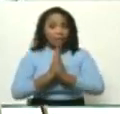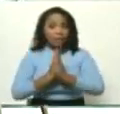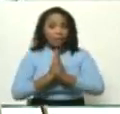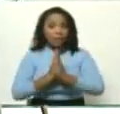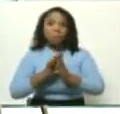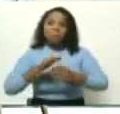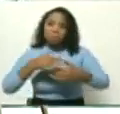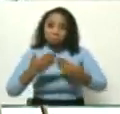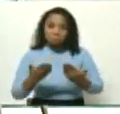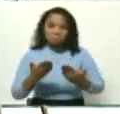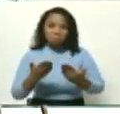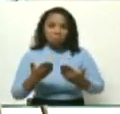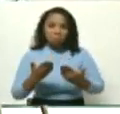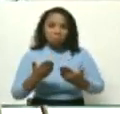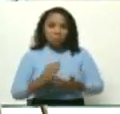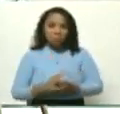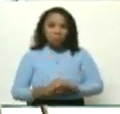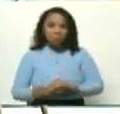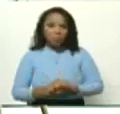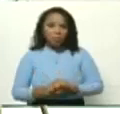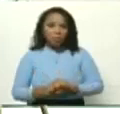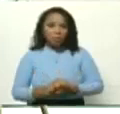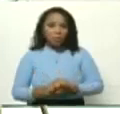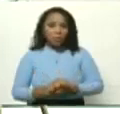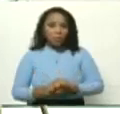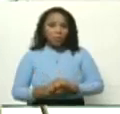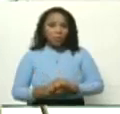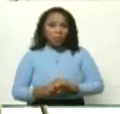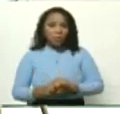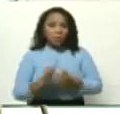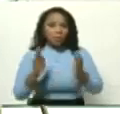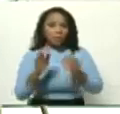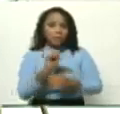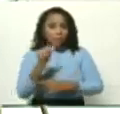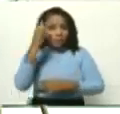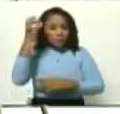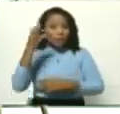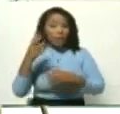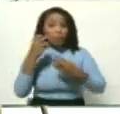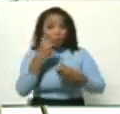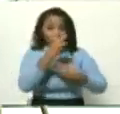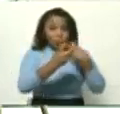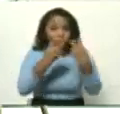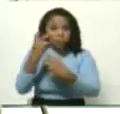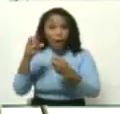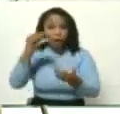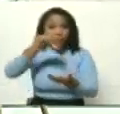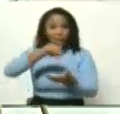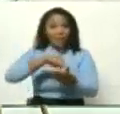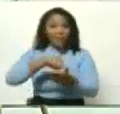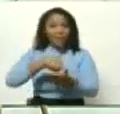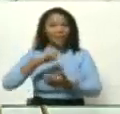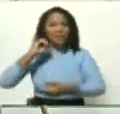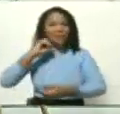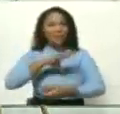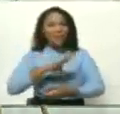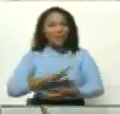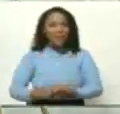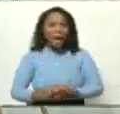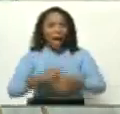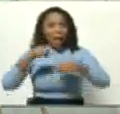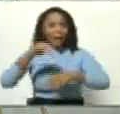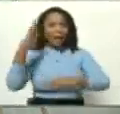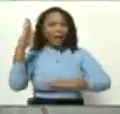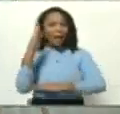pues, vamos a tener muchos visitantes en Caracas y sobre todo al centro histórico, aquí a nuestra